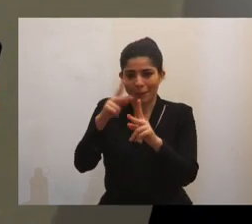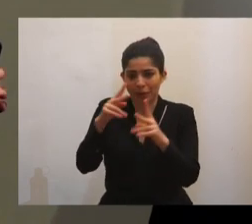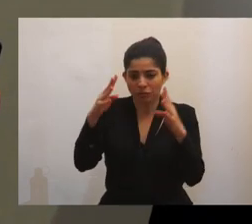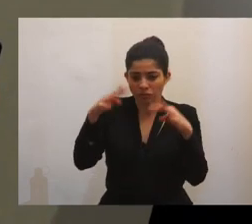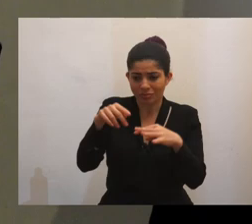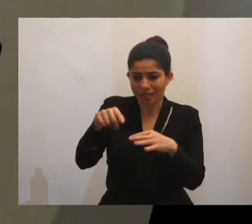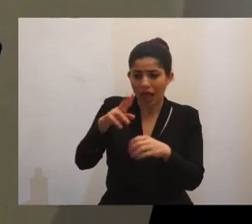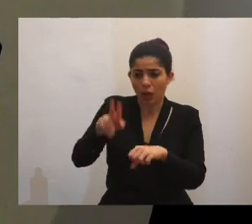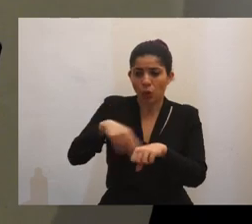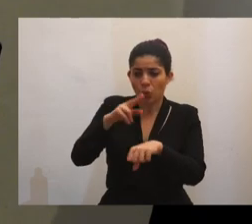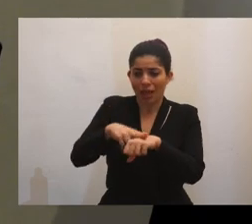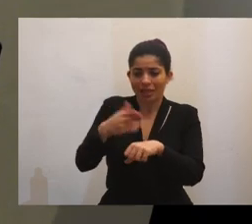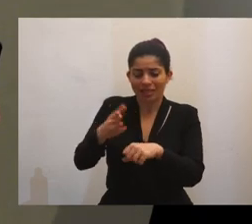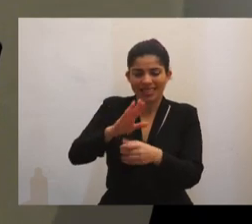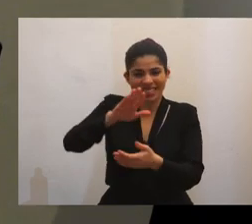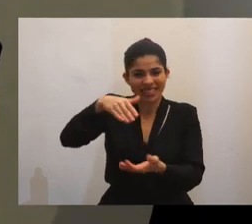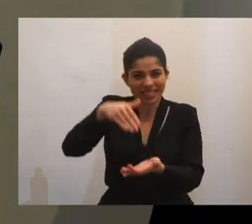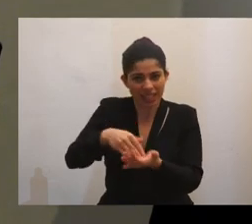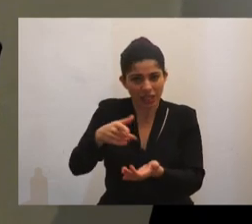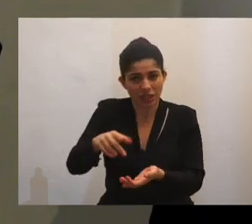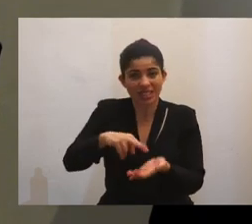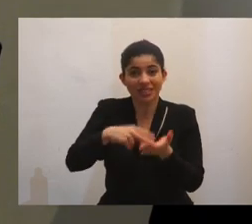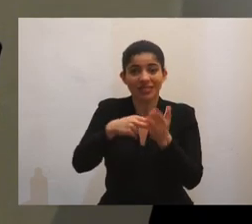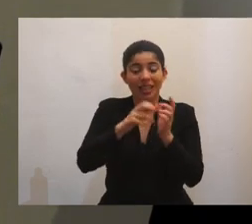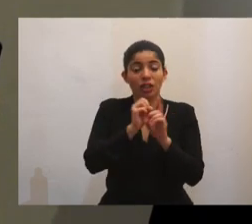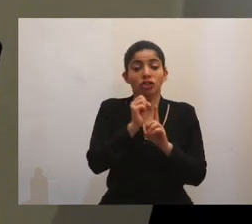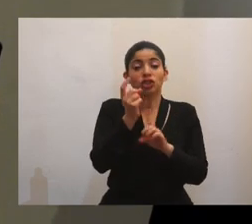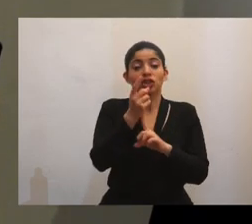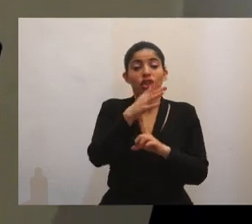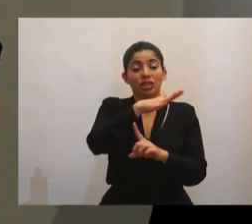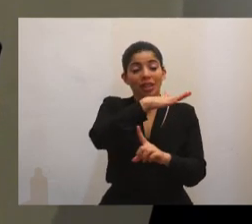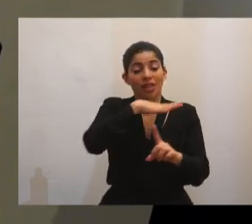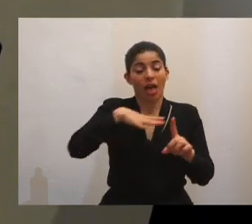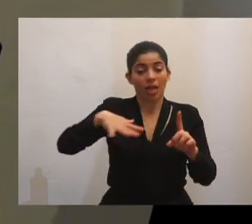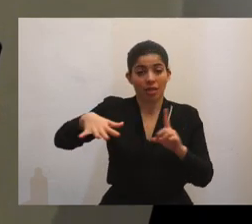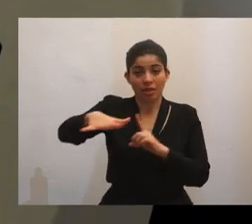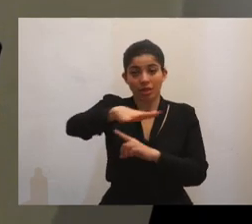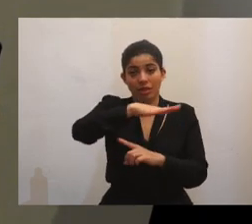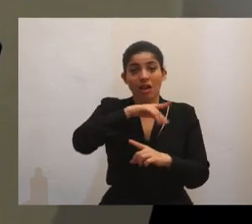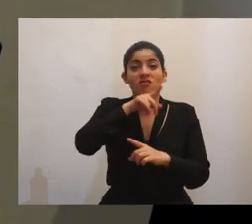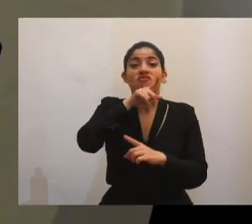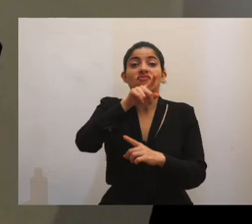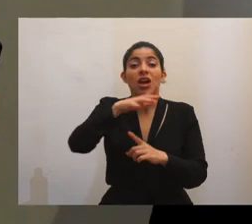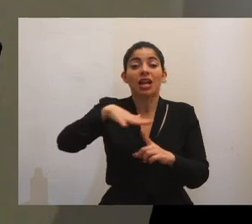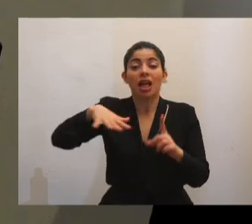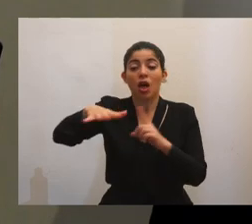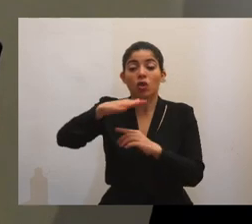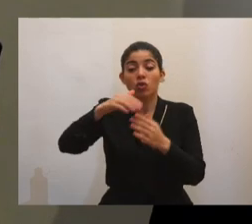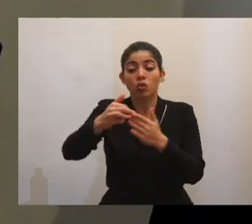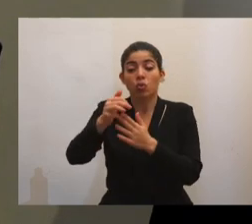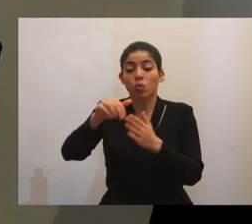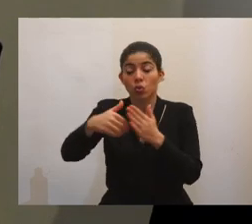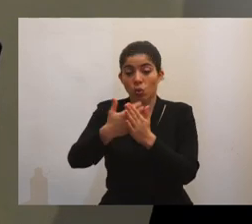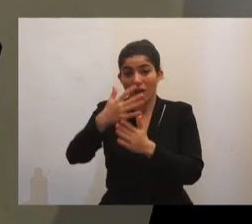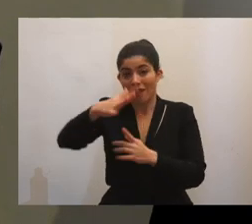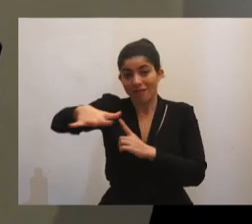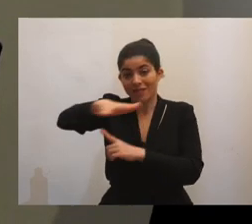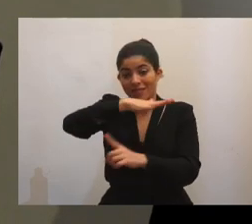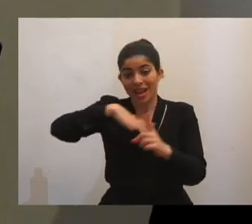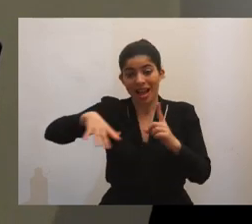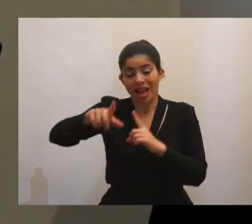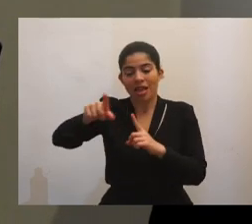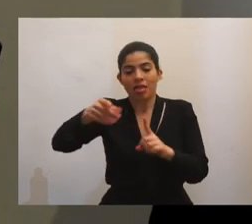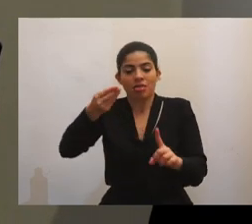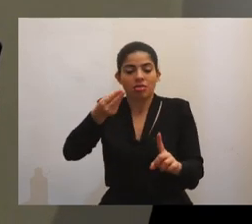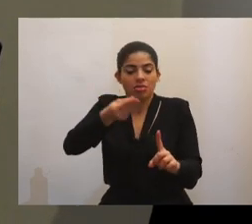frente. Y eso significa que la sociedad en la nueva realidad dará sin duda alguna un